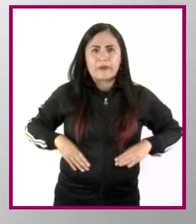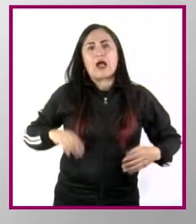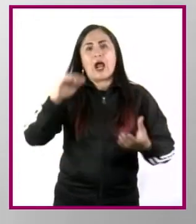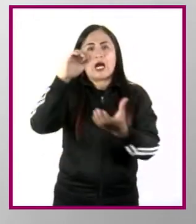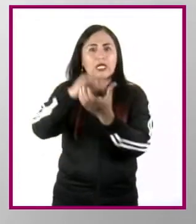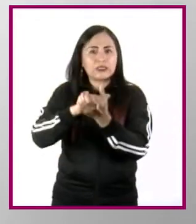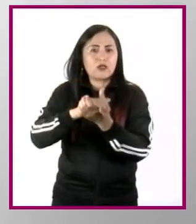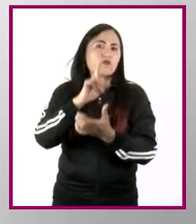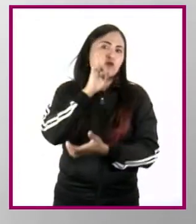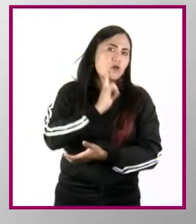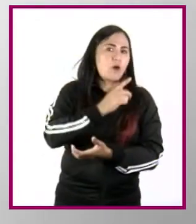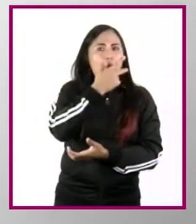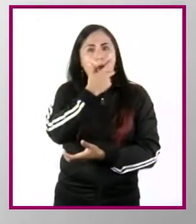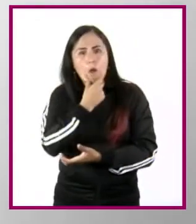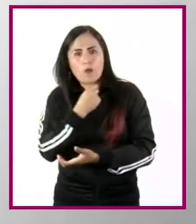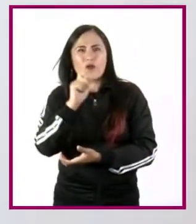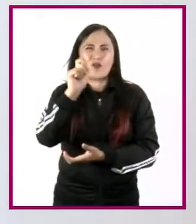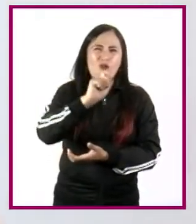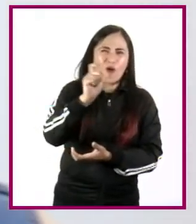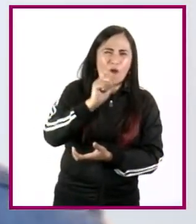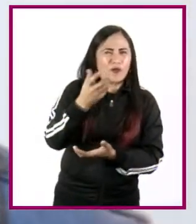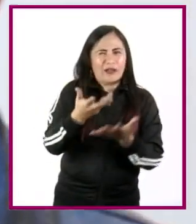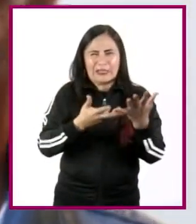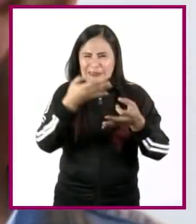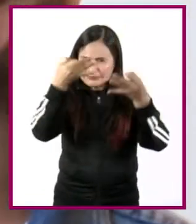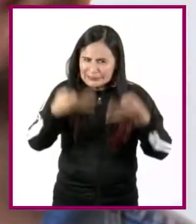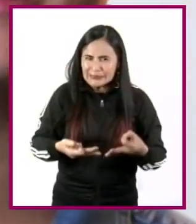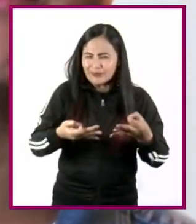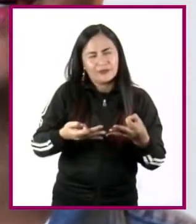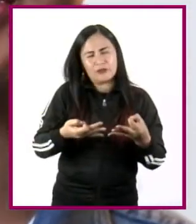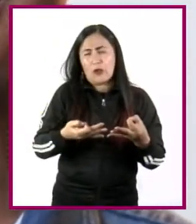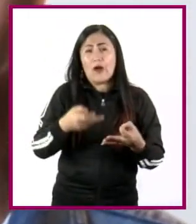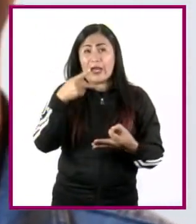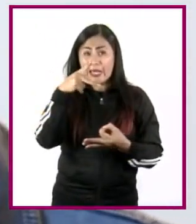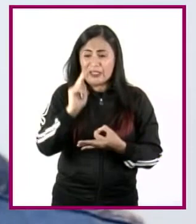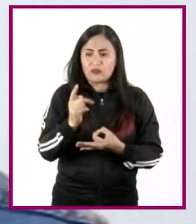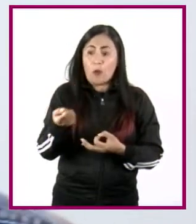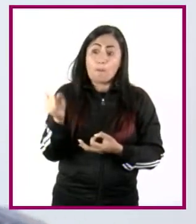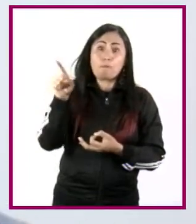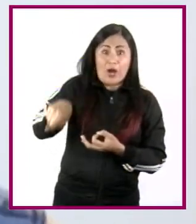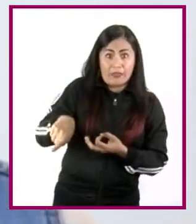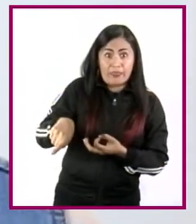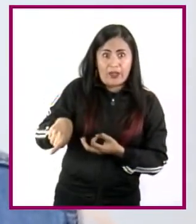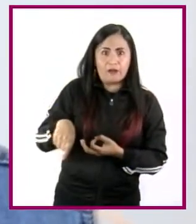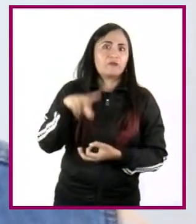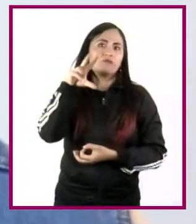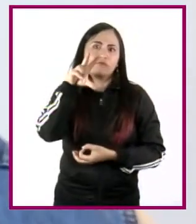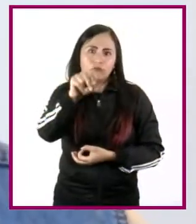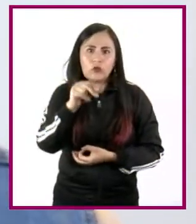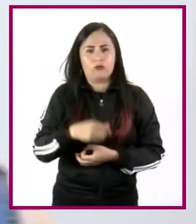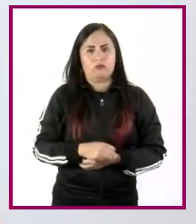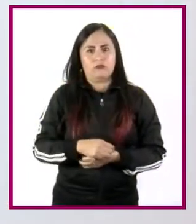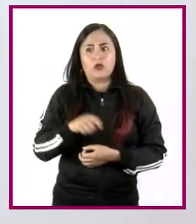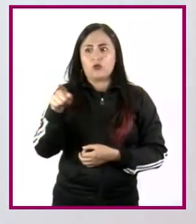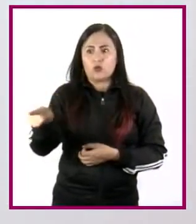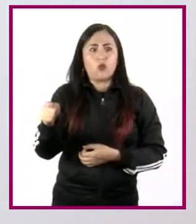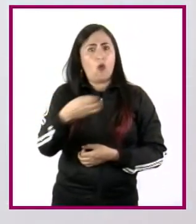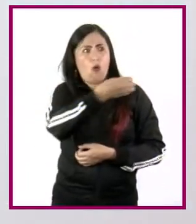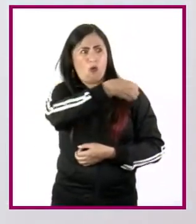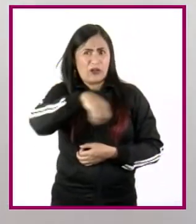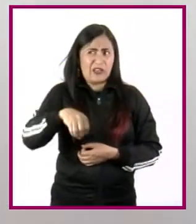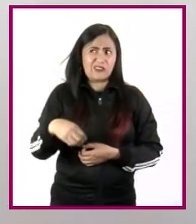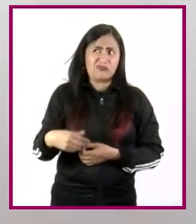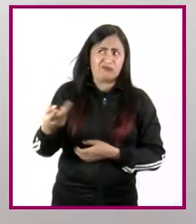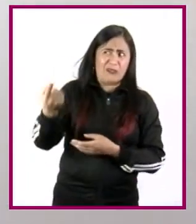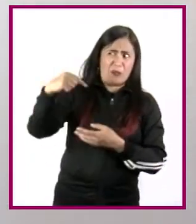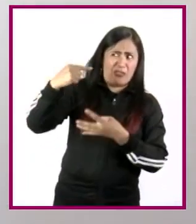esposa, amigovio, amigovia, no te da ningún derecho sobre esa persona. No es tu obligación hacer nada que no quieras